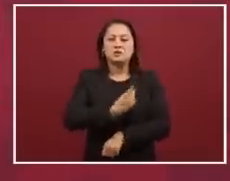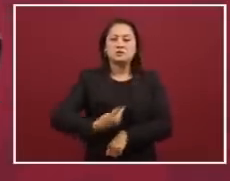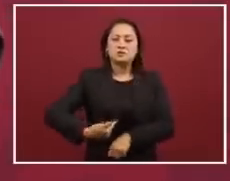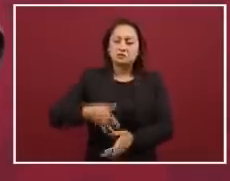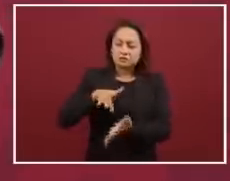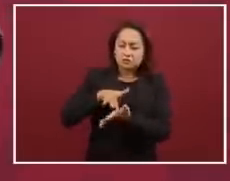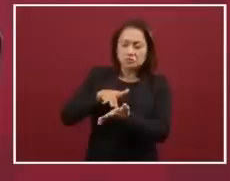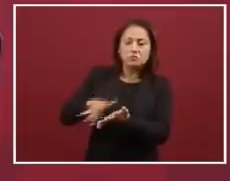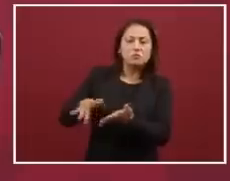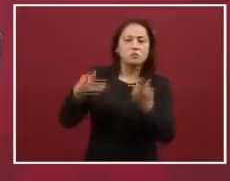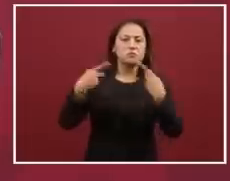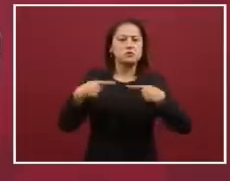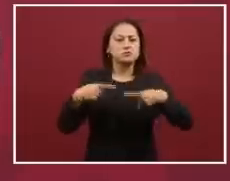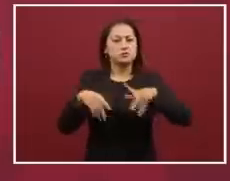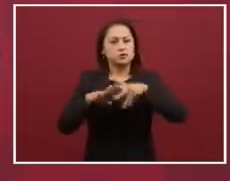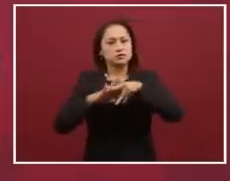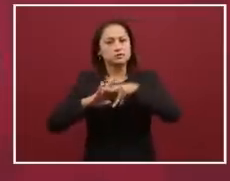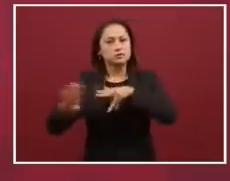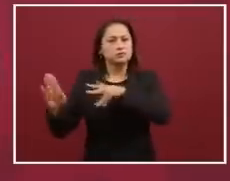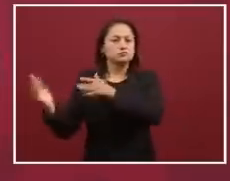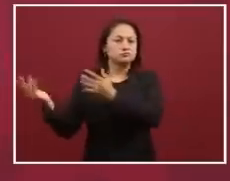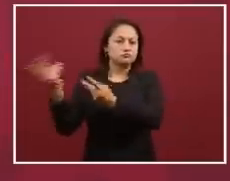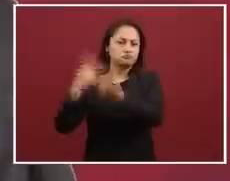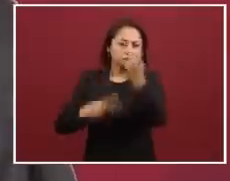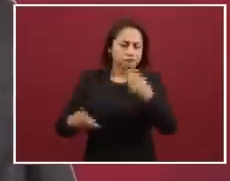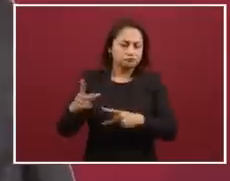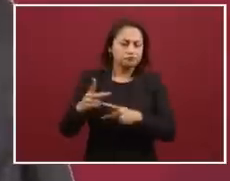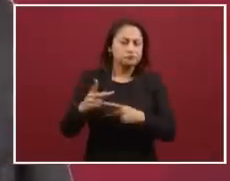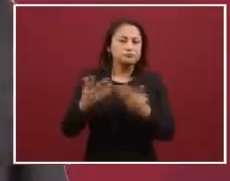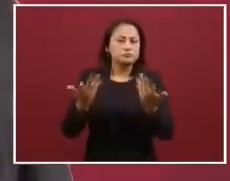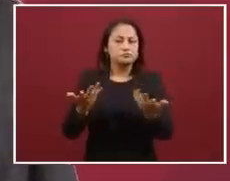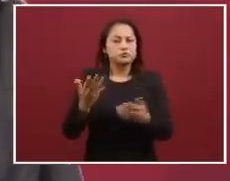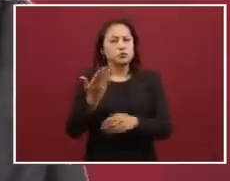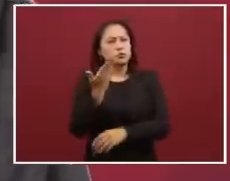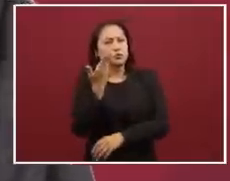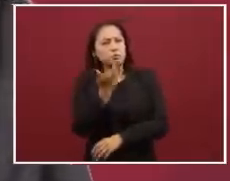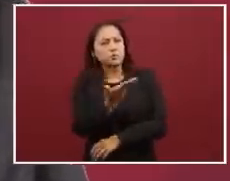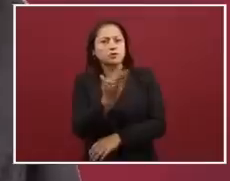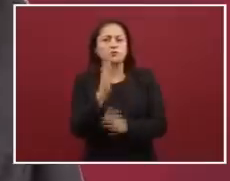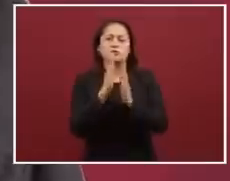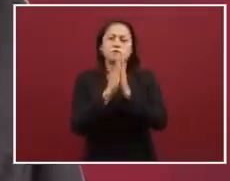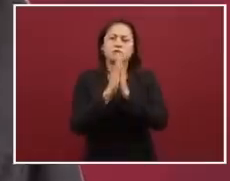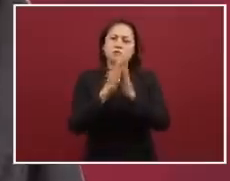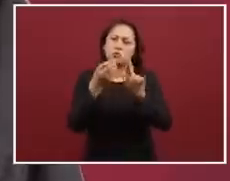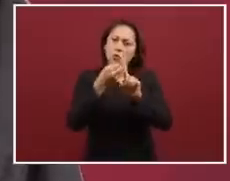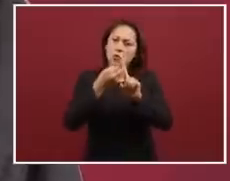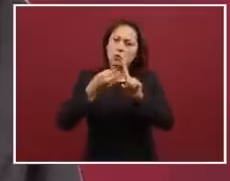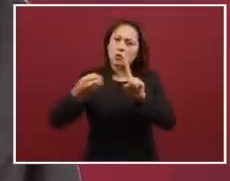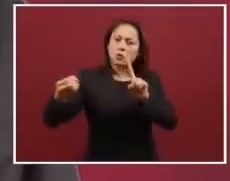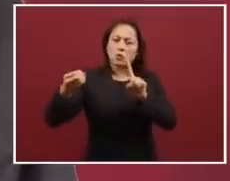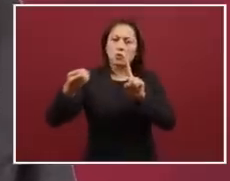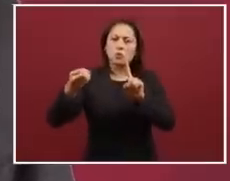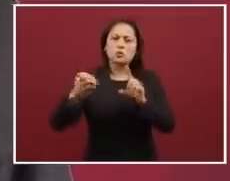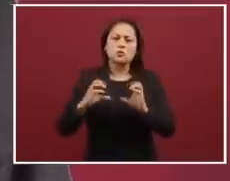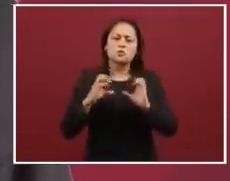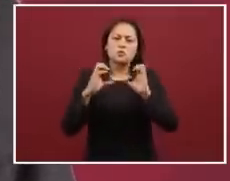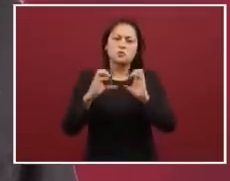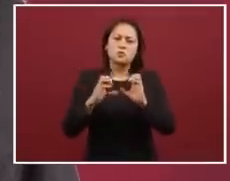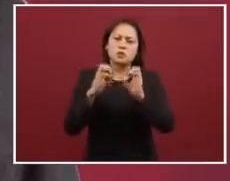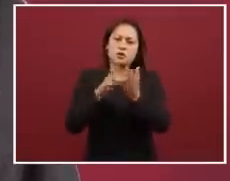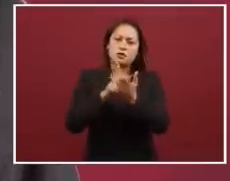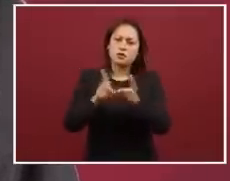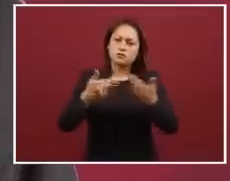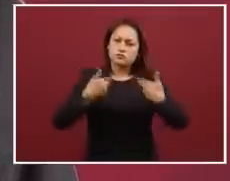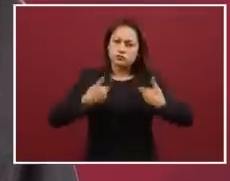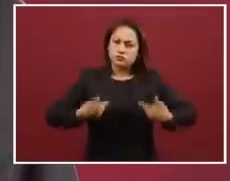migrantes. Cuenten con todo, lo único que pedimos es que sea en orden, vamos a cuidar los derechos humanos